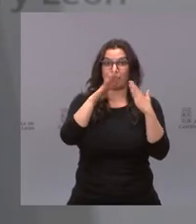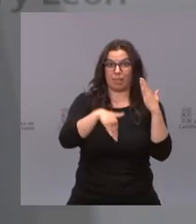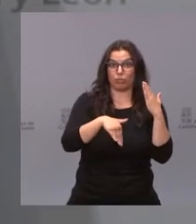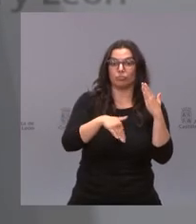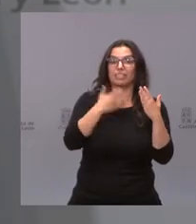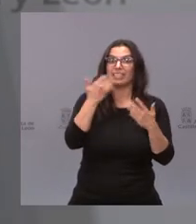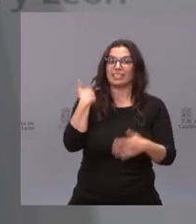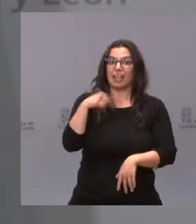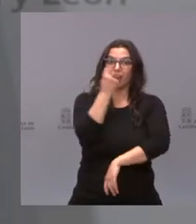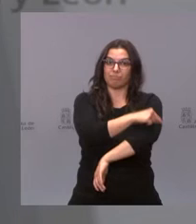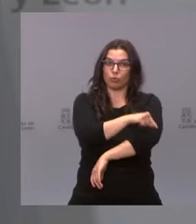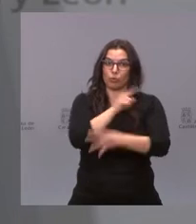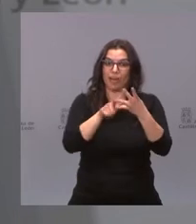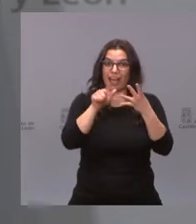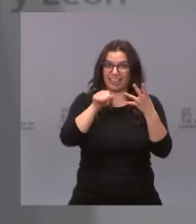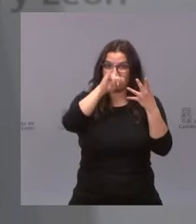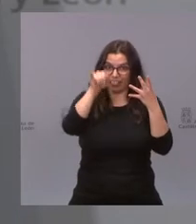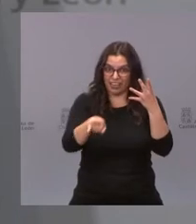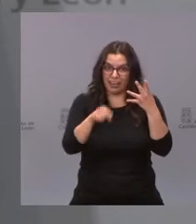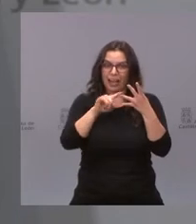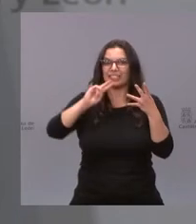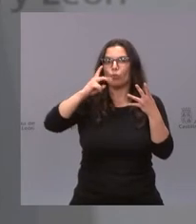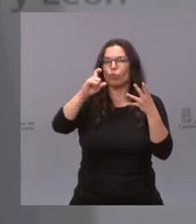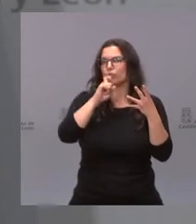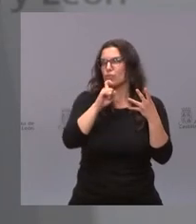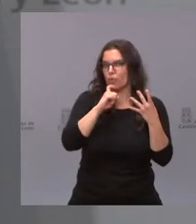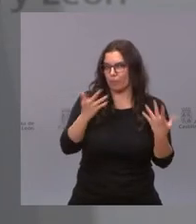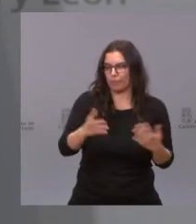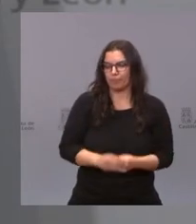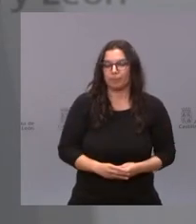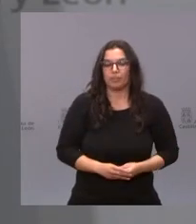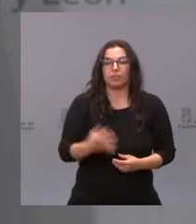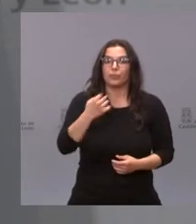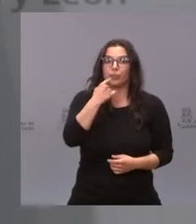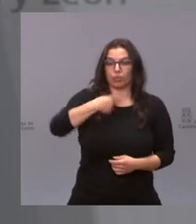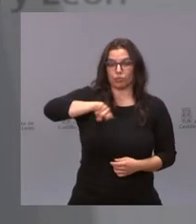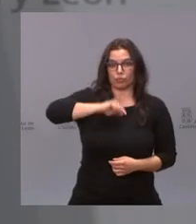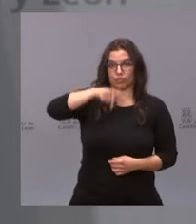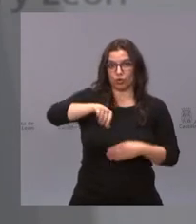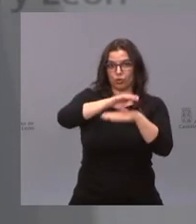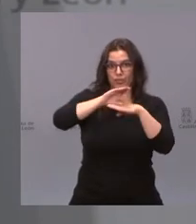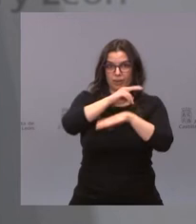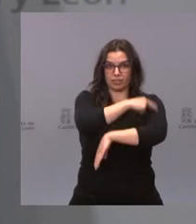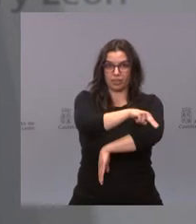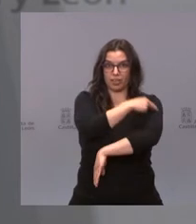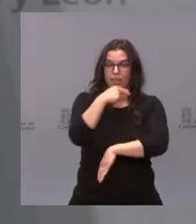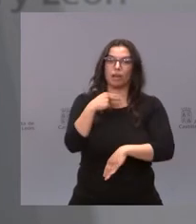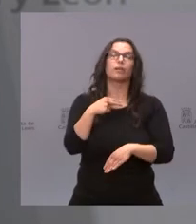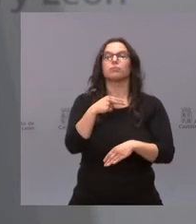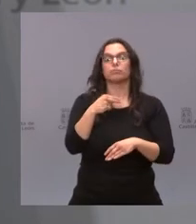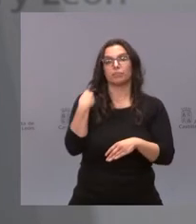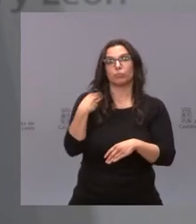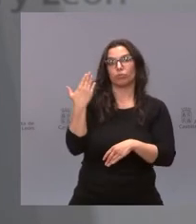vacunados con AstraZeneca. Hemos de decir que la postura de la Consejería durante el